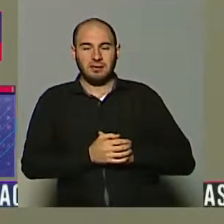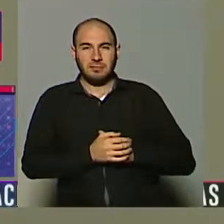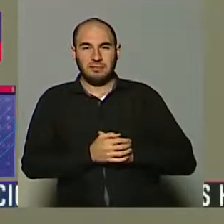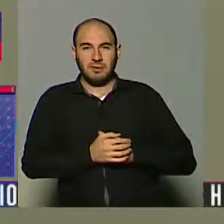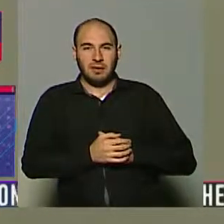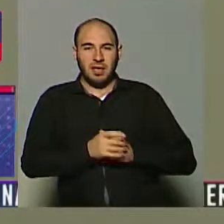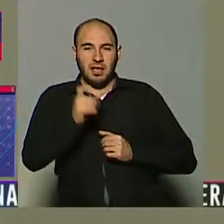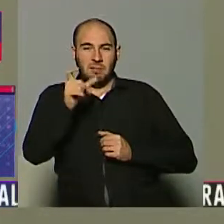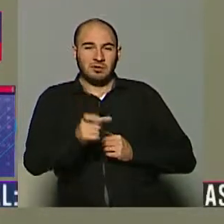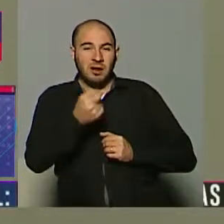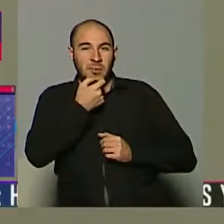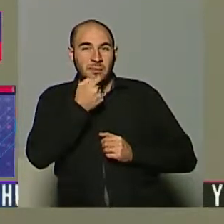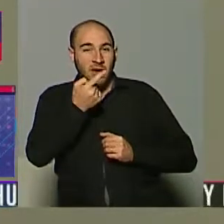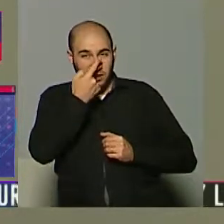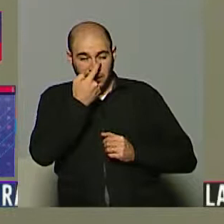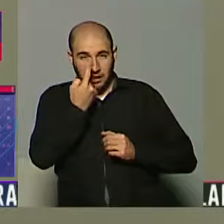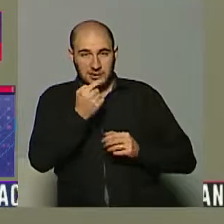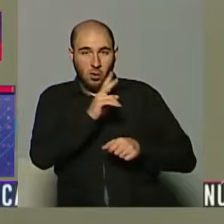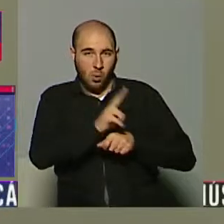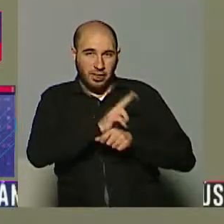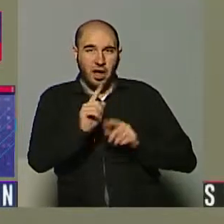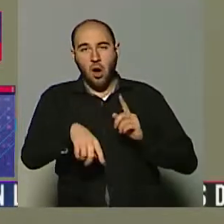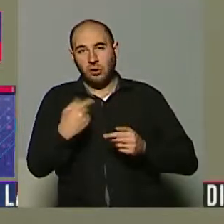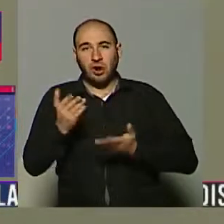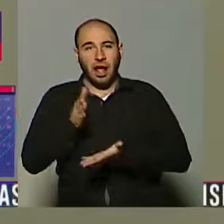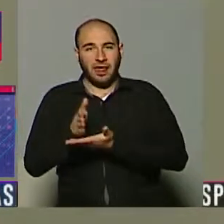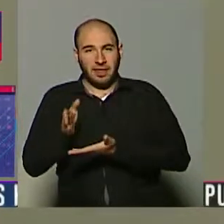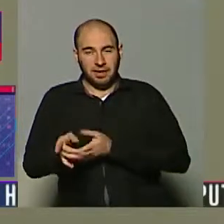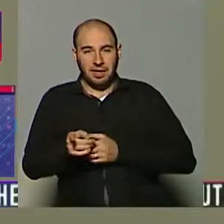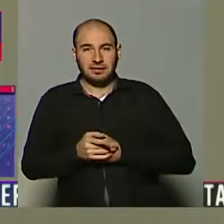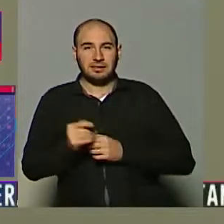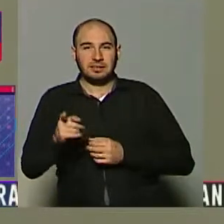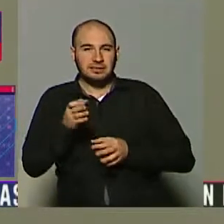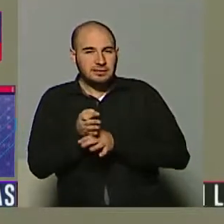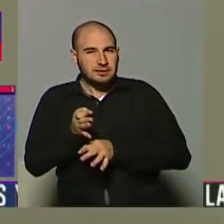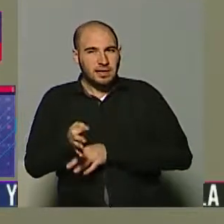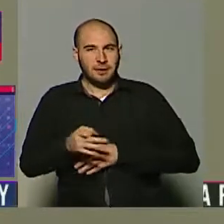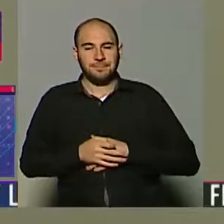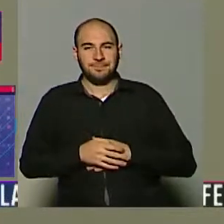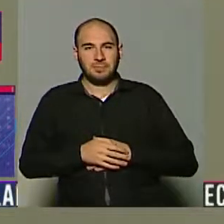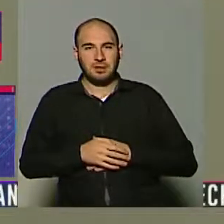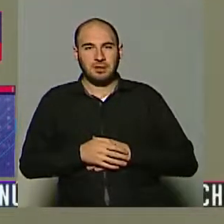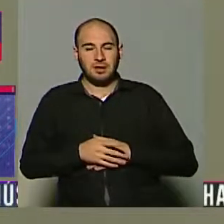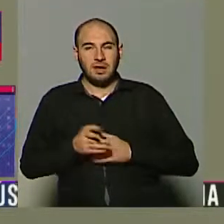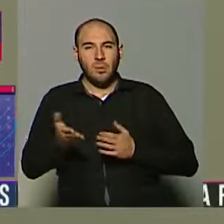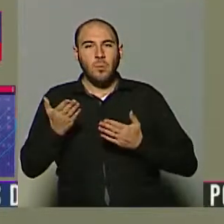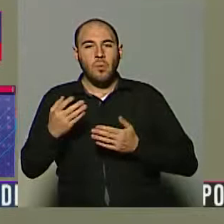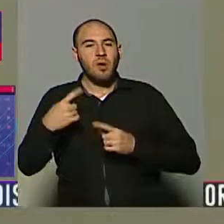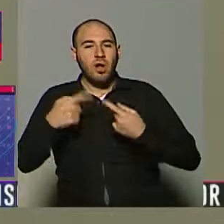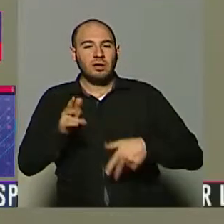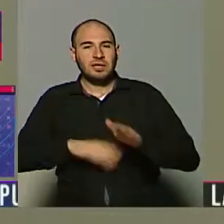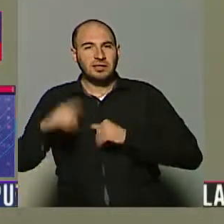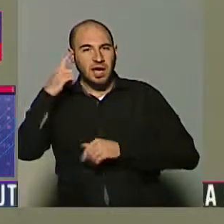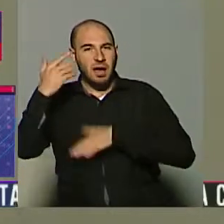quien tiene algún interés en proteger. Y la parte académica, que es un poco la sensibilización, la posibilidad de dar actividades